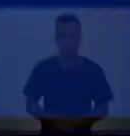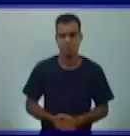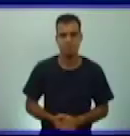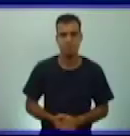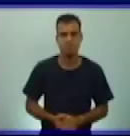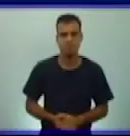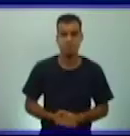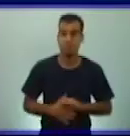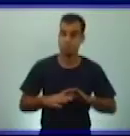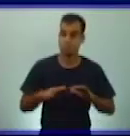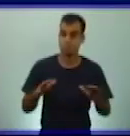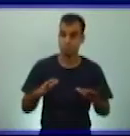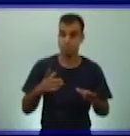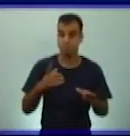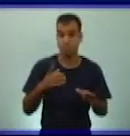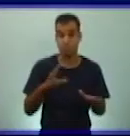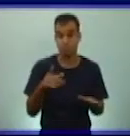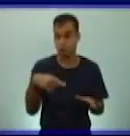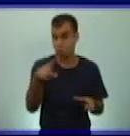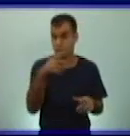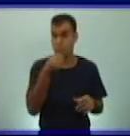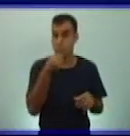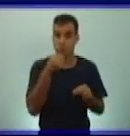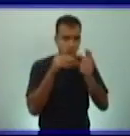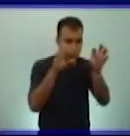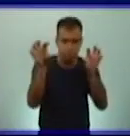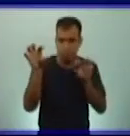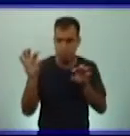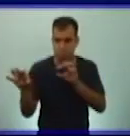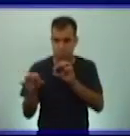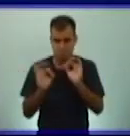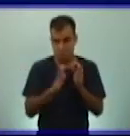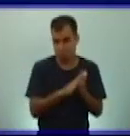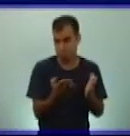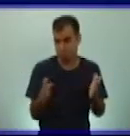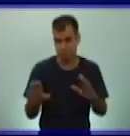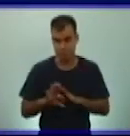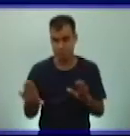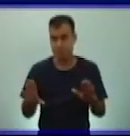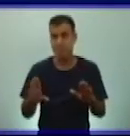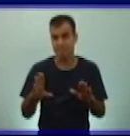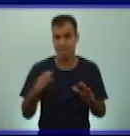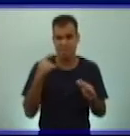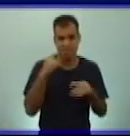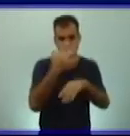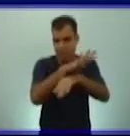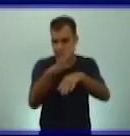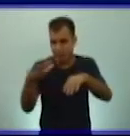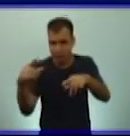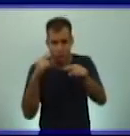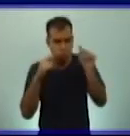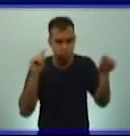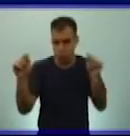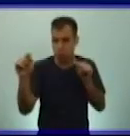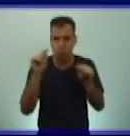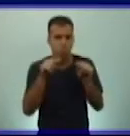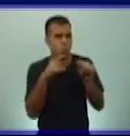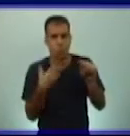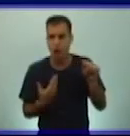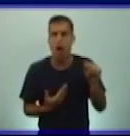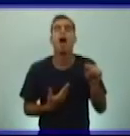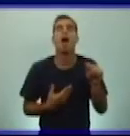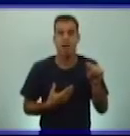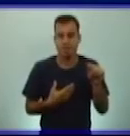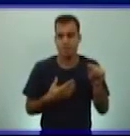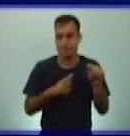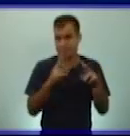Bueno, imagino ya puedan haber localizado en sus cuadernos de mapa los límites marítimos y los puntos extremos. Ya los habíamos mencionado, vamos a ver